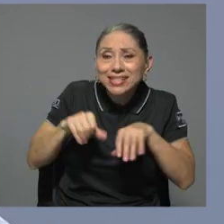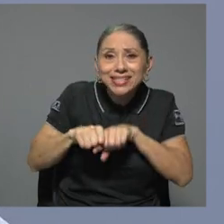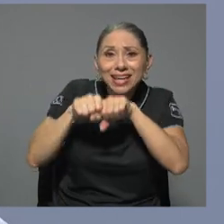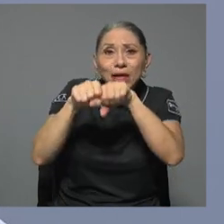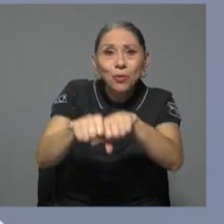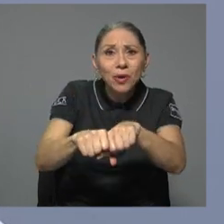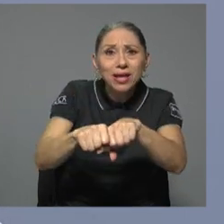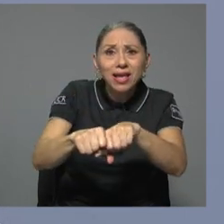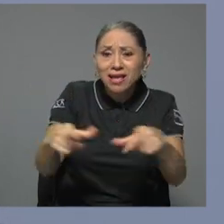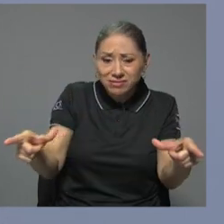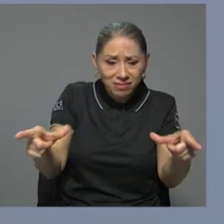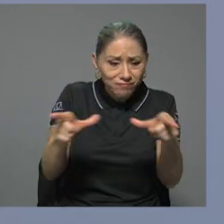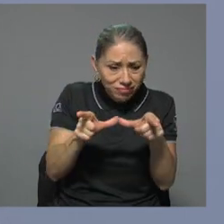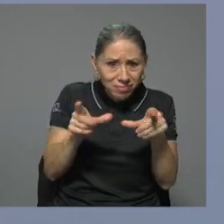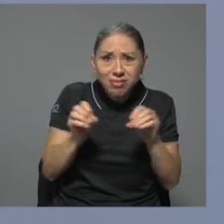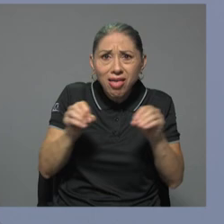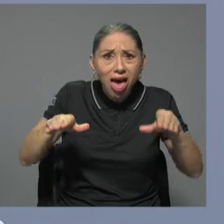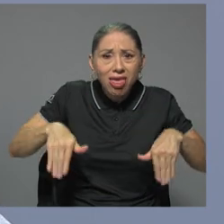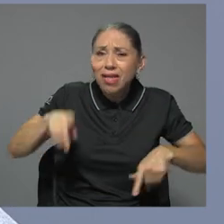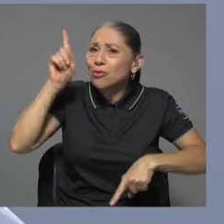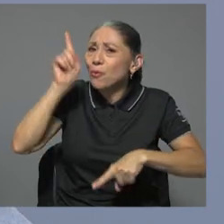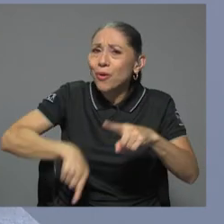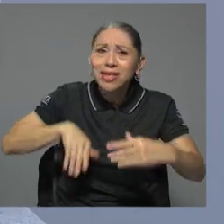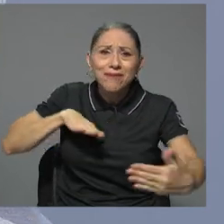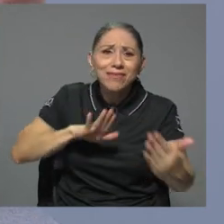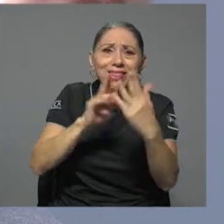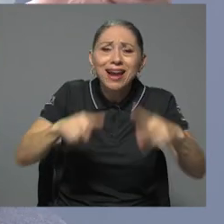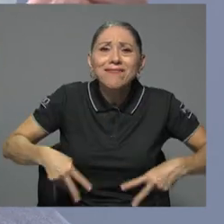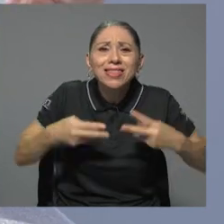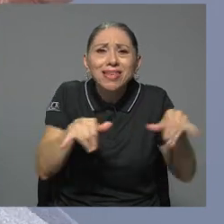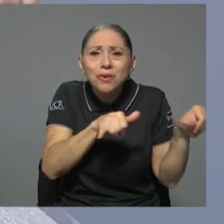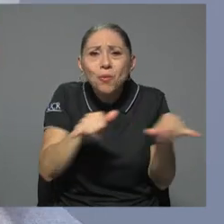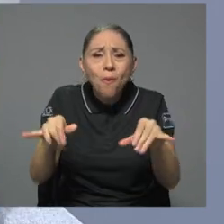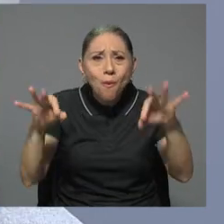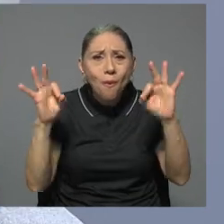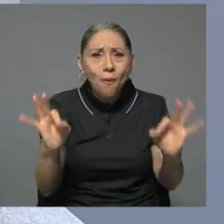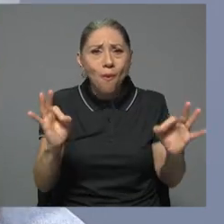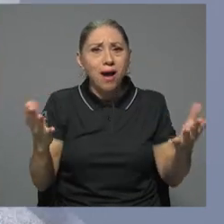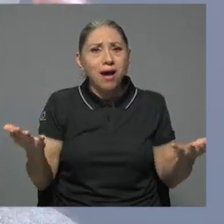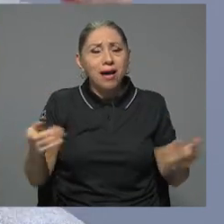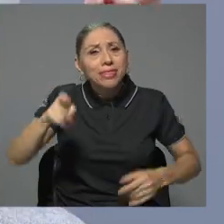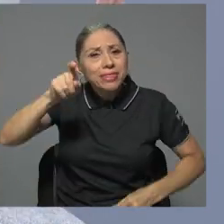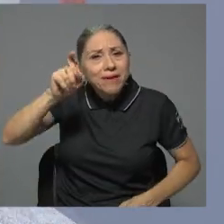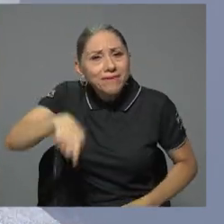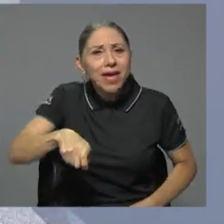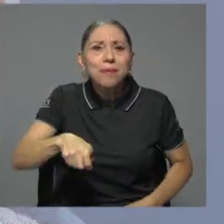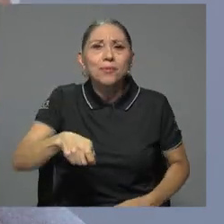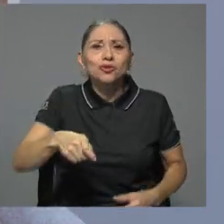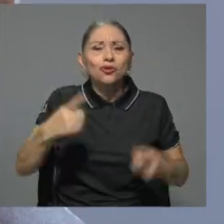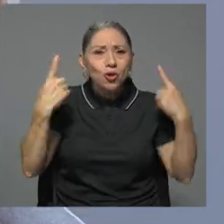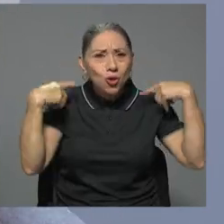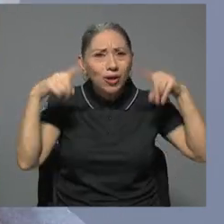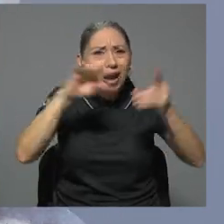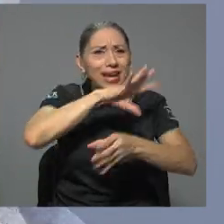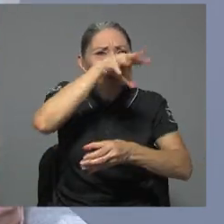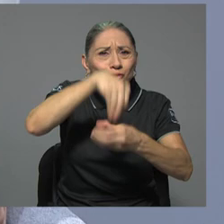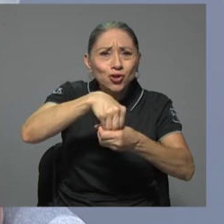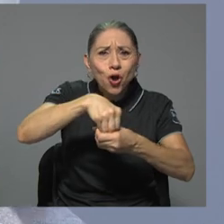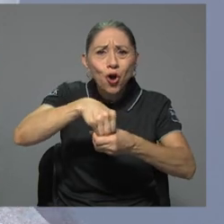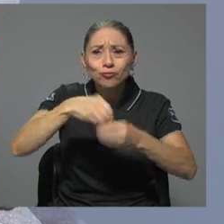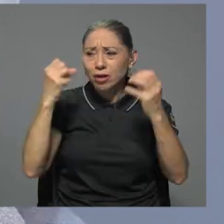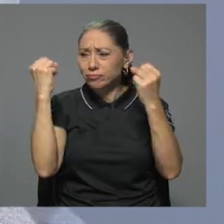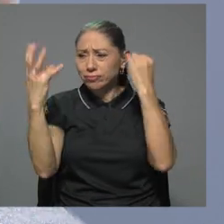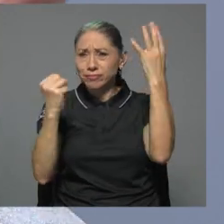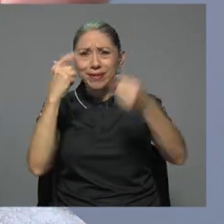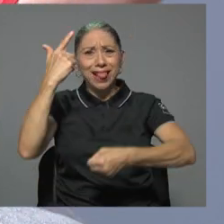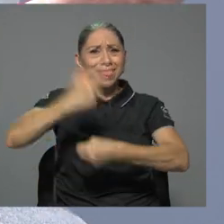las mismas condiciones para enfrentar la vida tenemos que ir hacia una inclusión él es co él